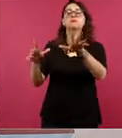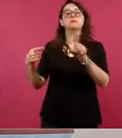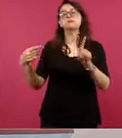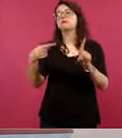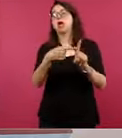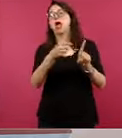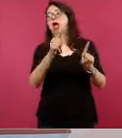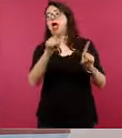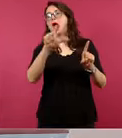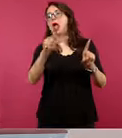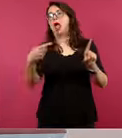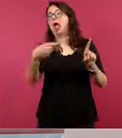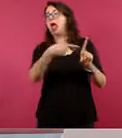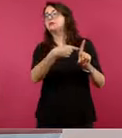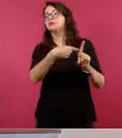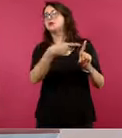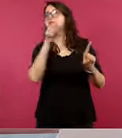lo que dice el candidato